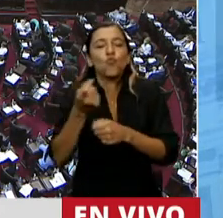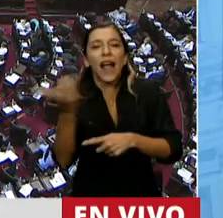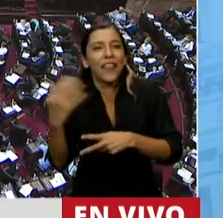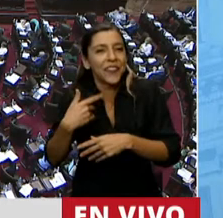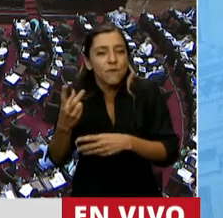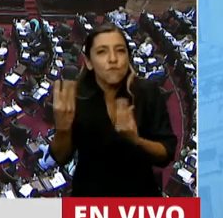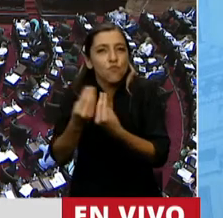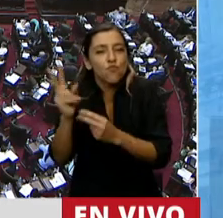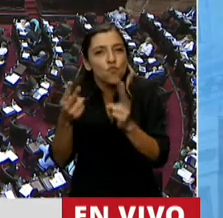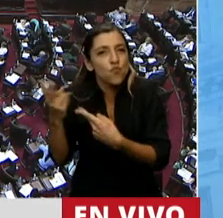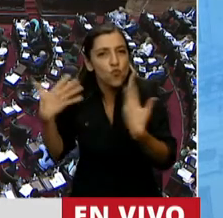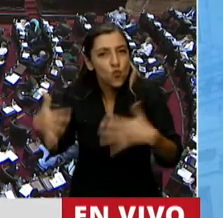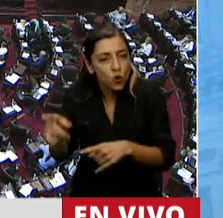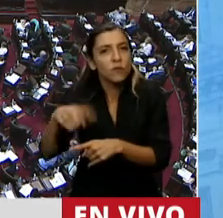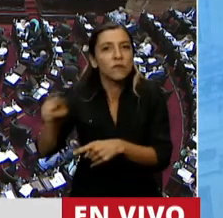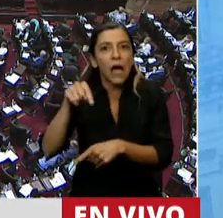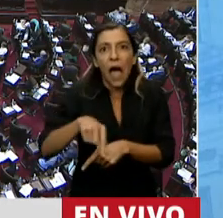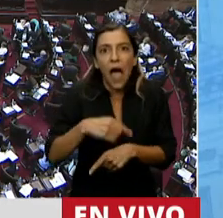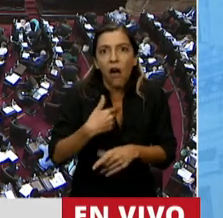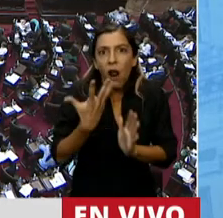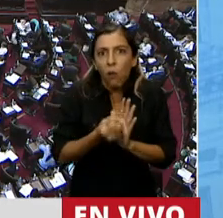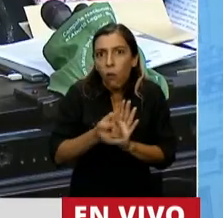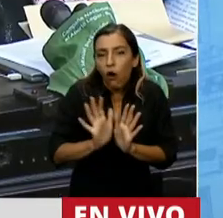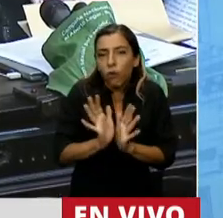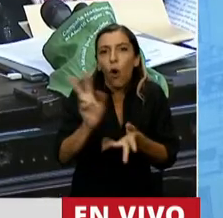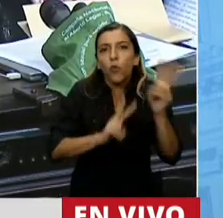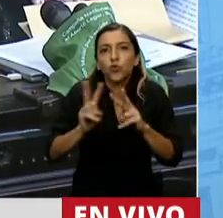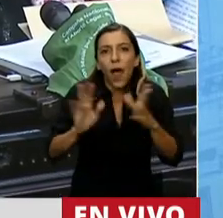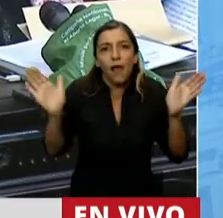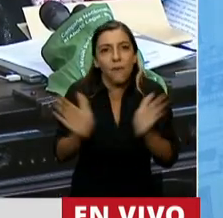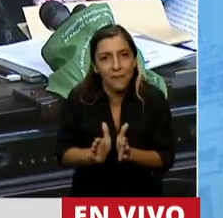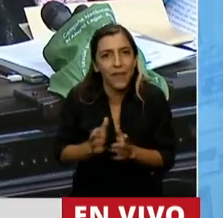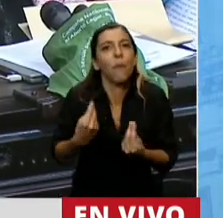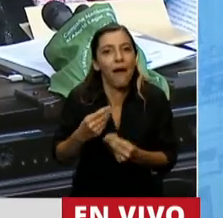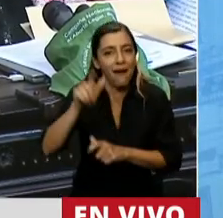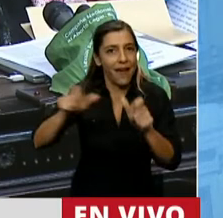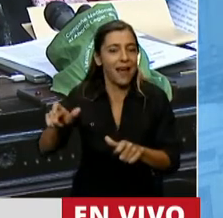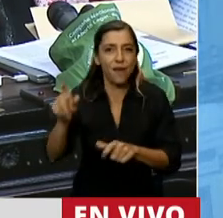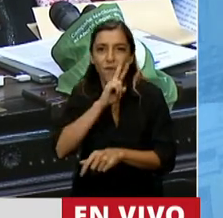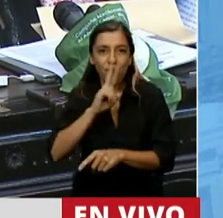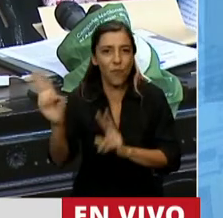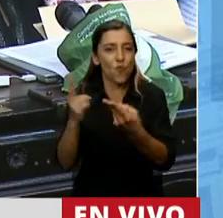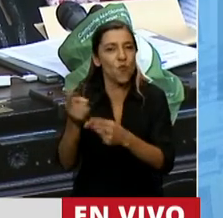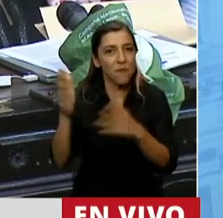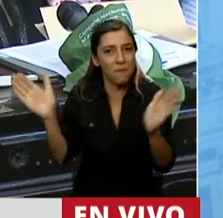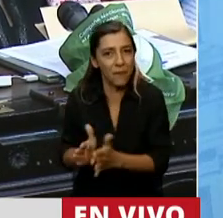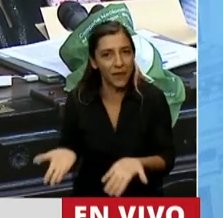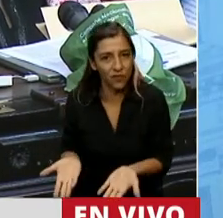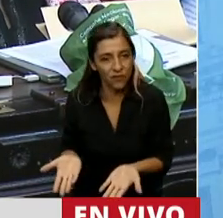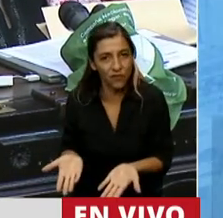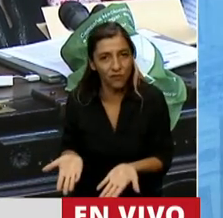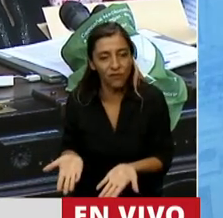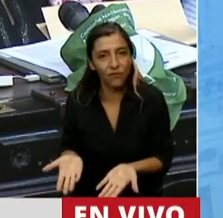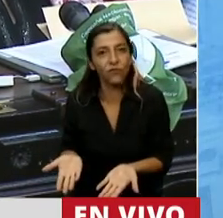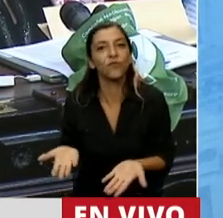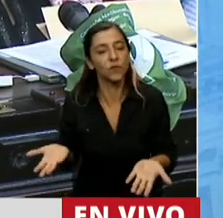la Nación y las provincias vienen trabajando en distintos programas para bajar la mortalidad materna. Y la verdad es que han